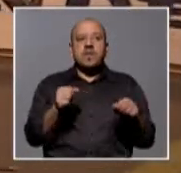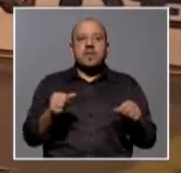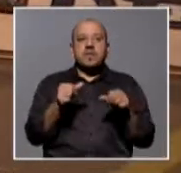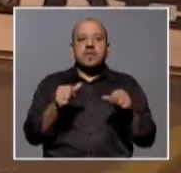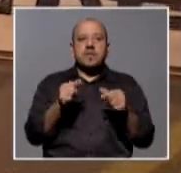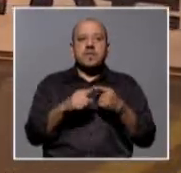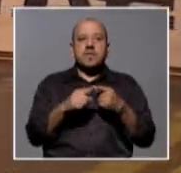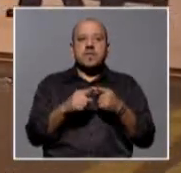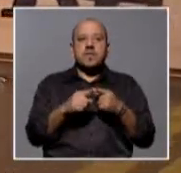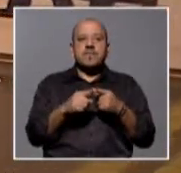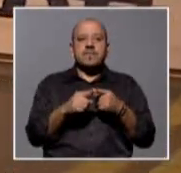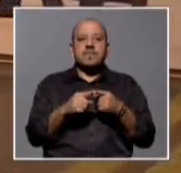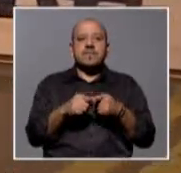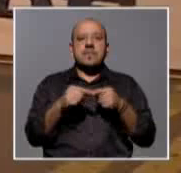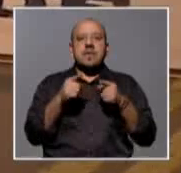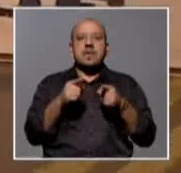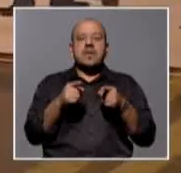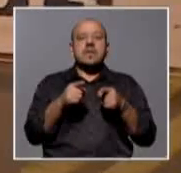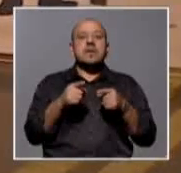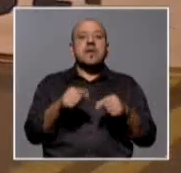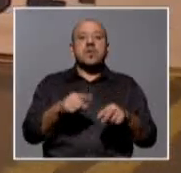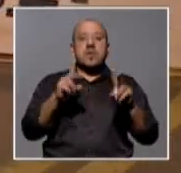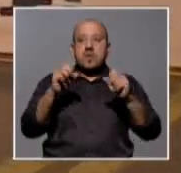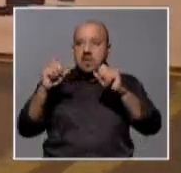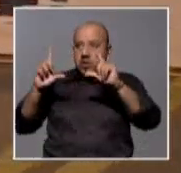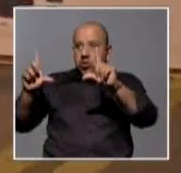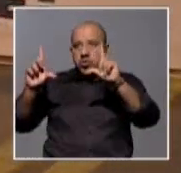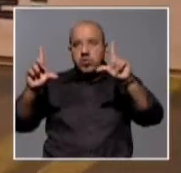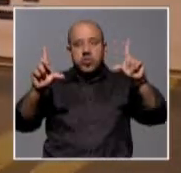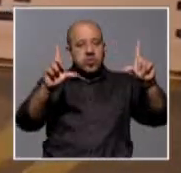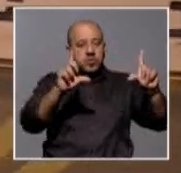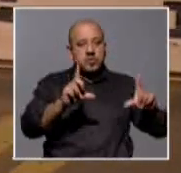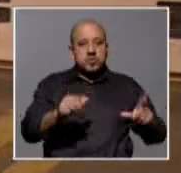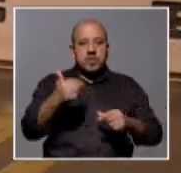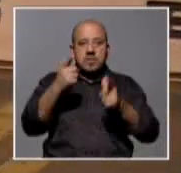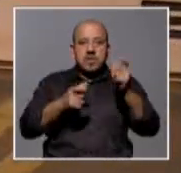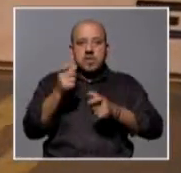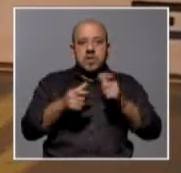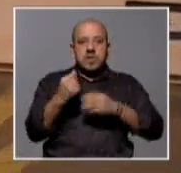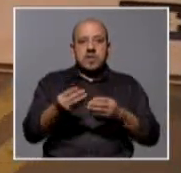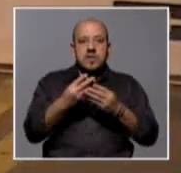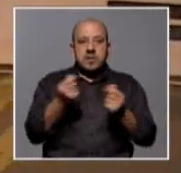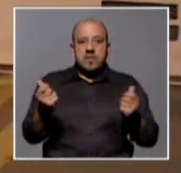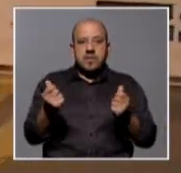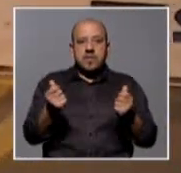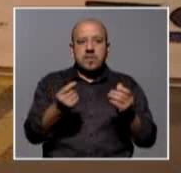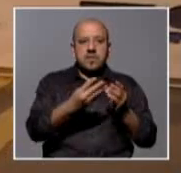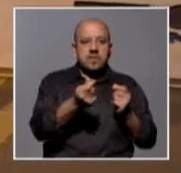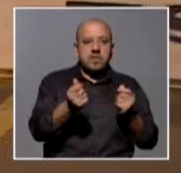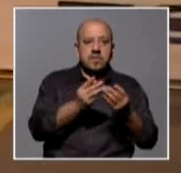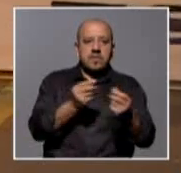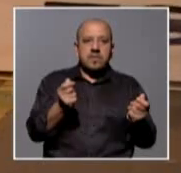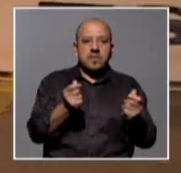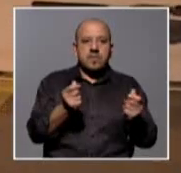en Informe Capital a esa gran pantalla con los rostros de los desaparecidos que recorrerá desde